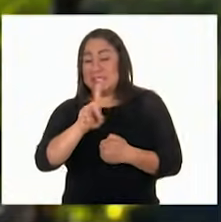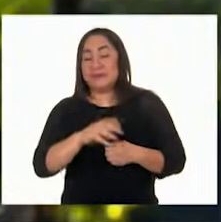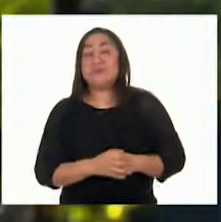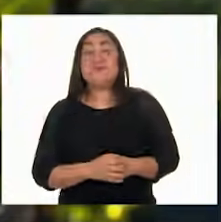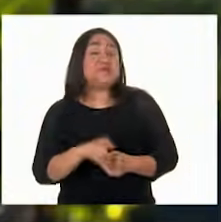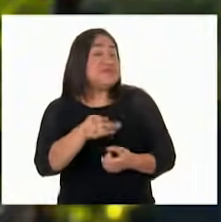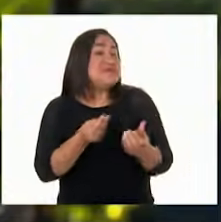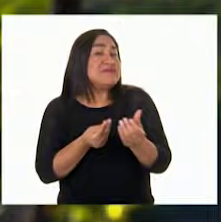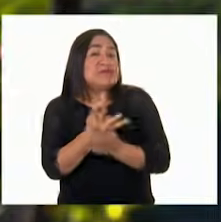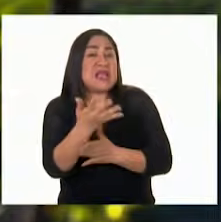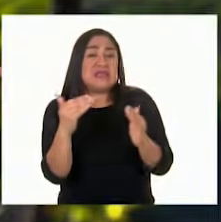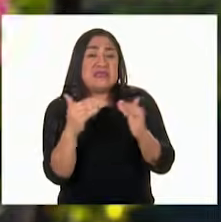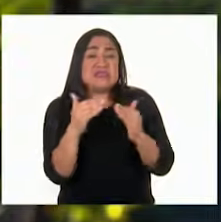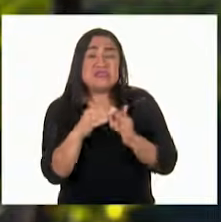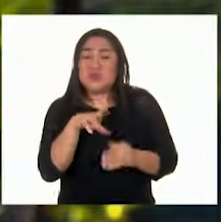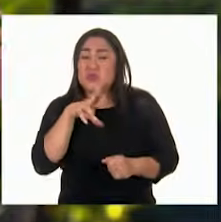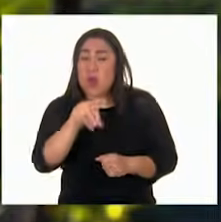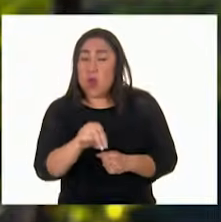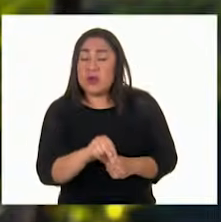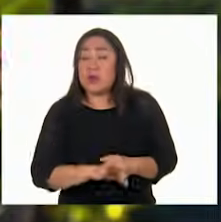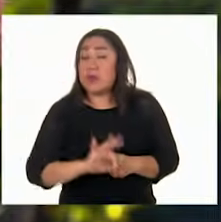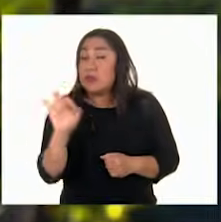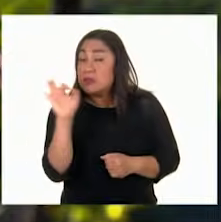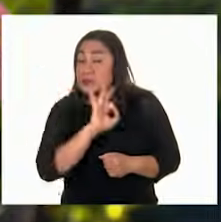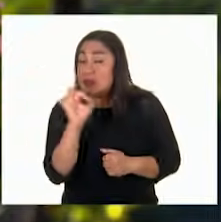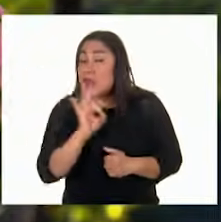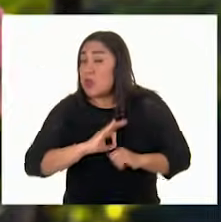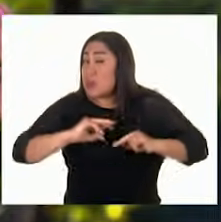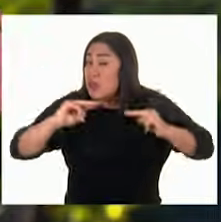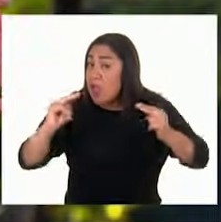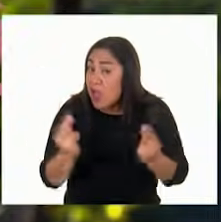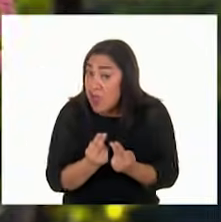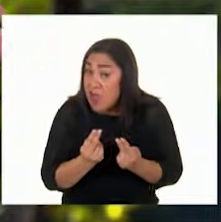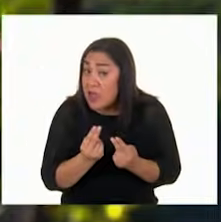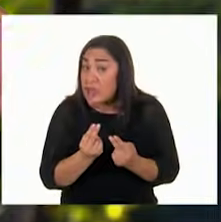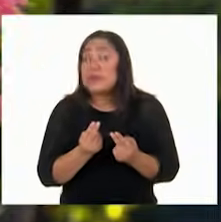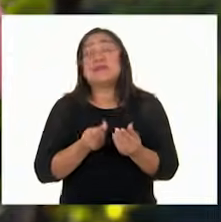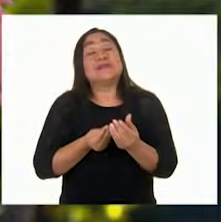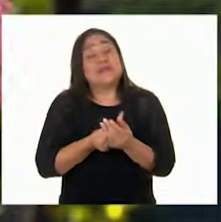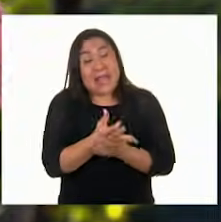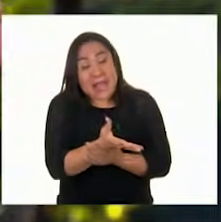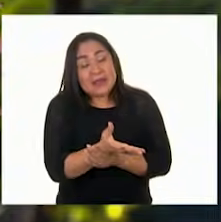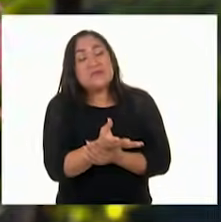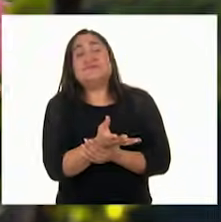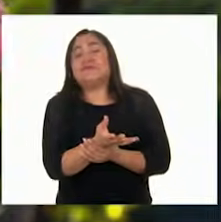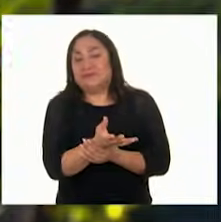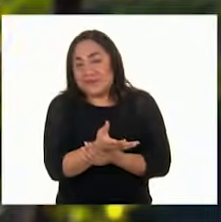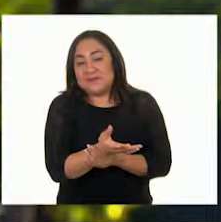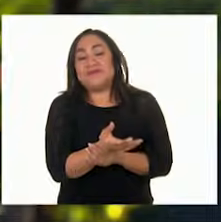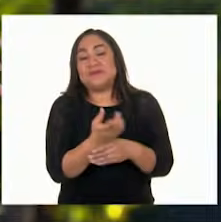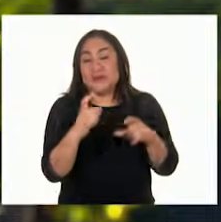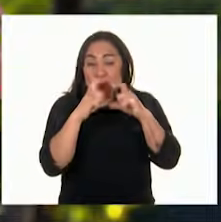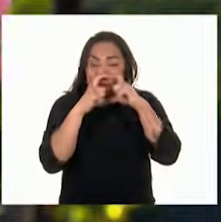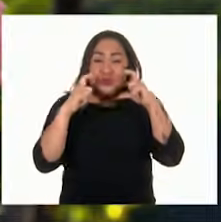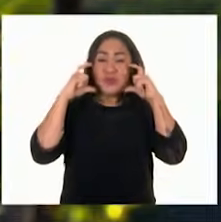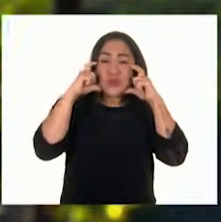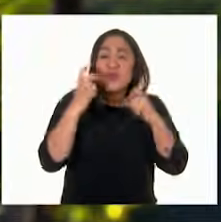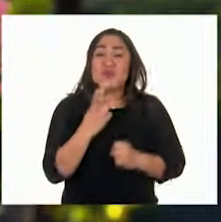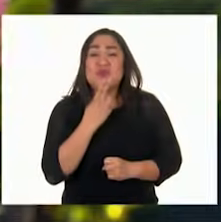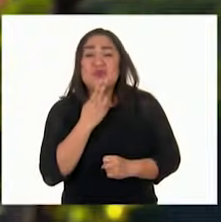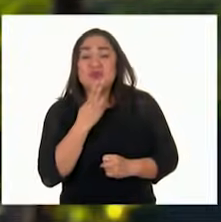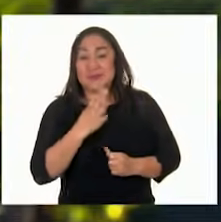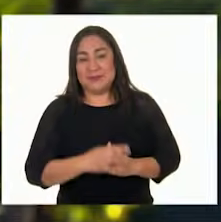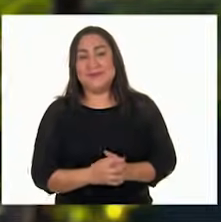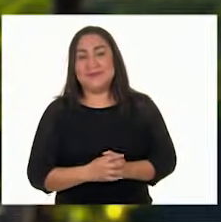no salir de casa a menos que sea muy necesario. Si lo haces, utiliza el